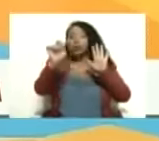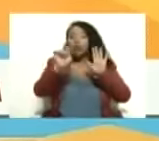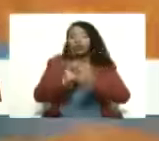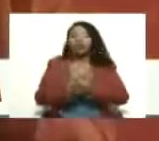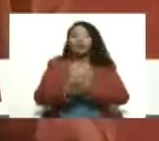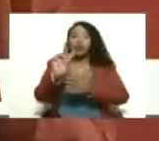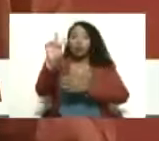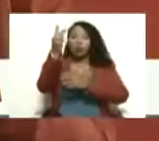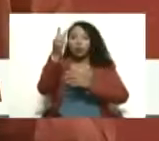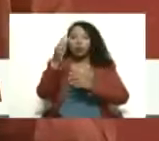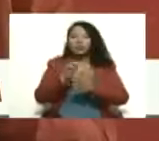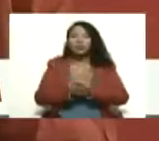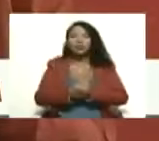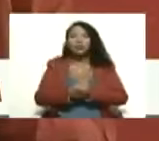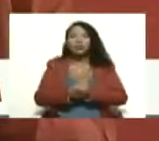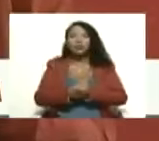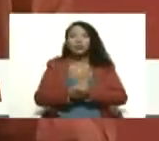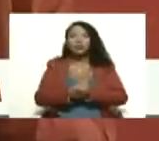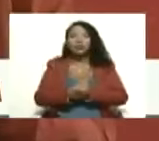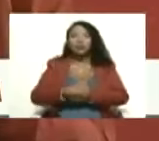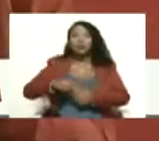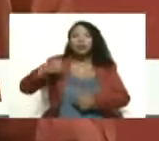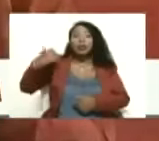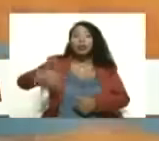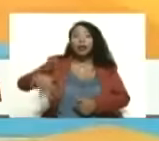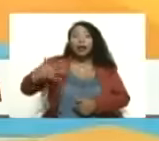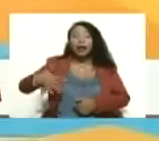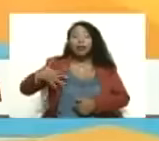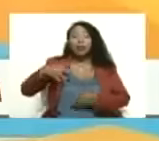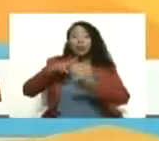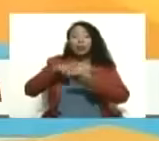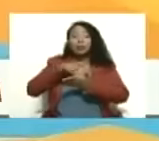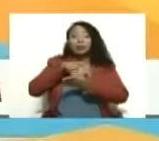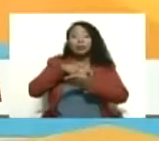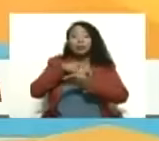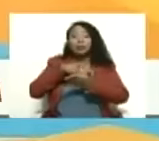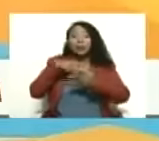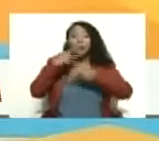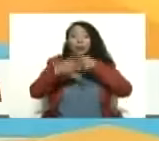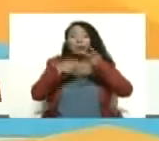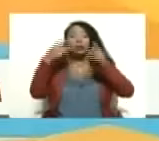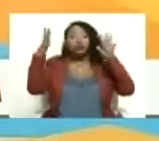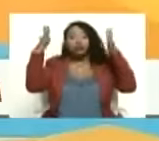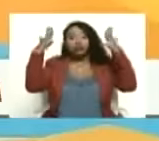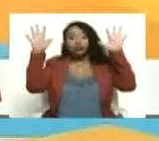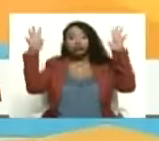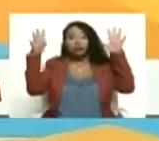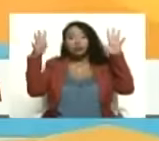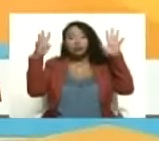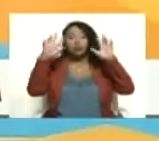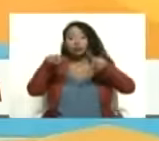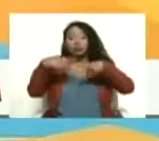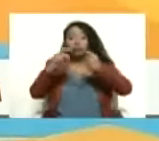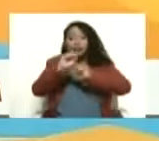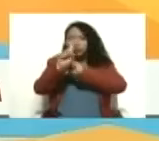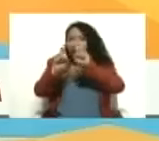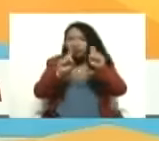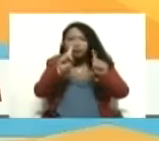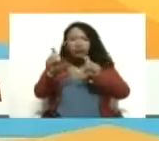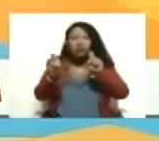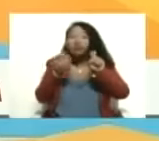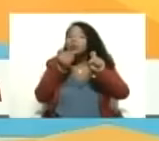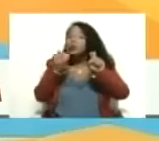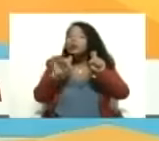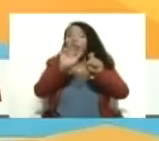dos el derecho y el derecho a la participación política y la celebración de referendo consultivo a celebrarse el